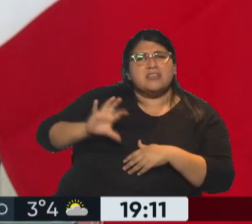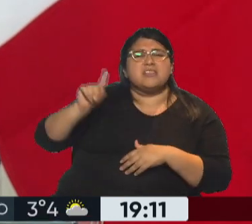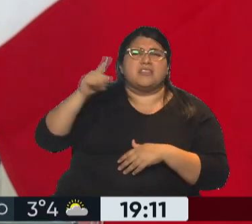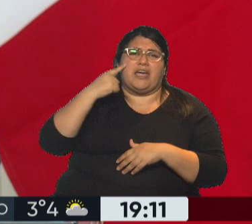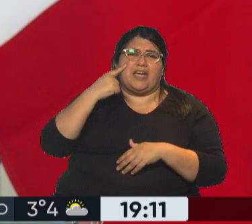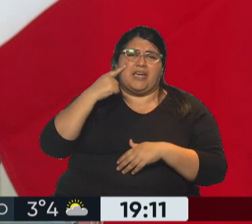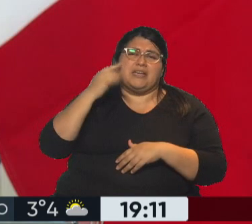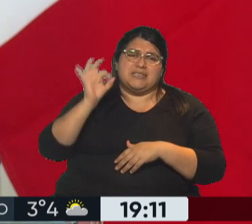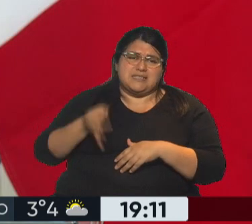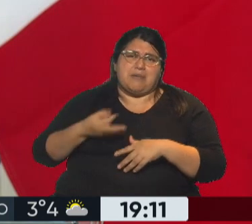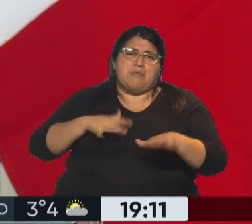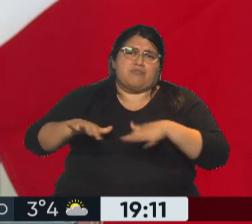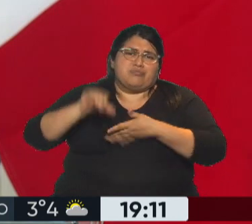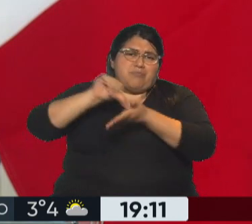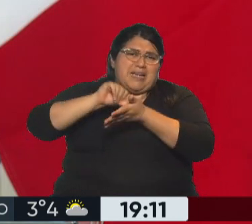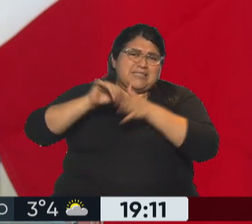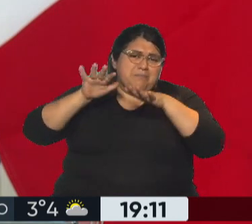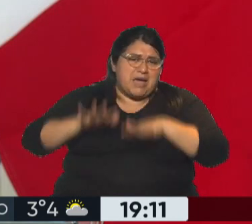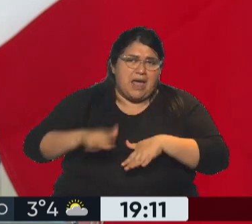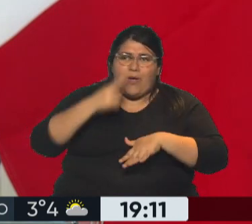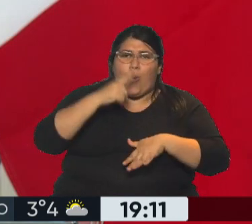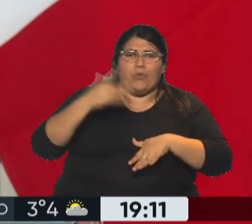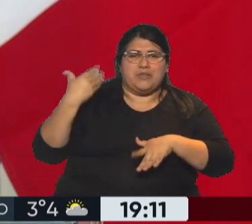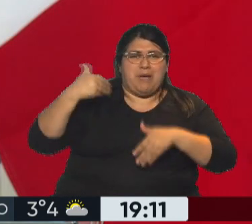está parado después de las últimas elecciones.